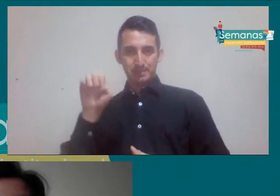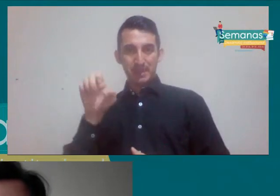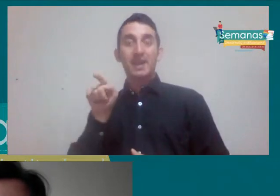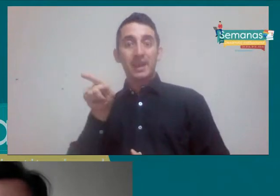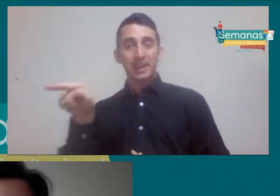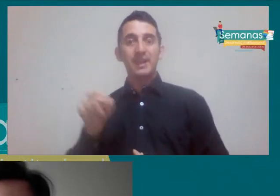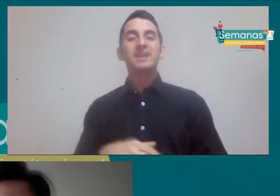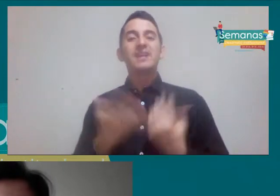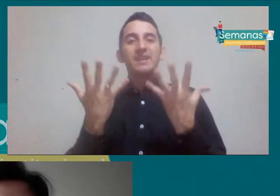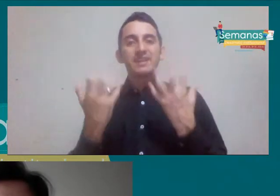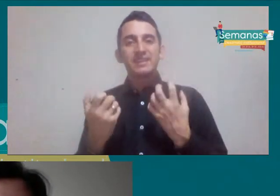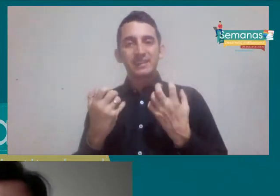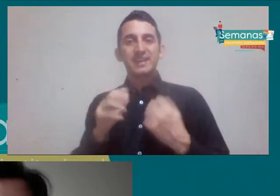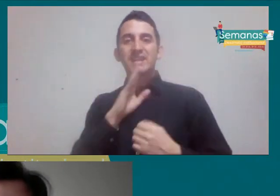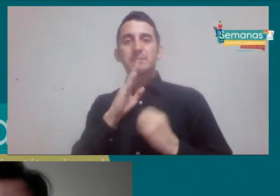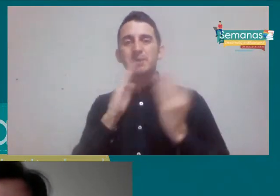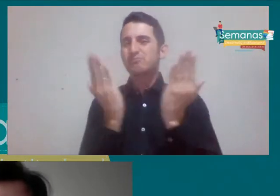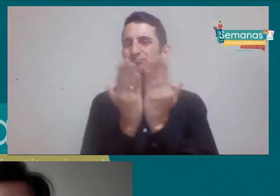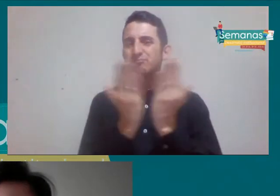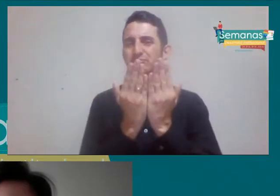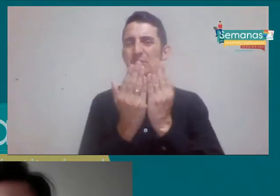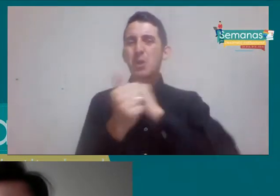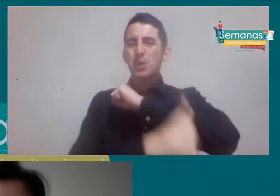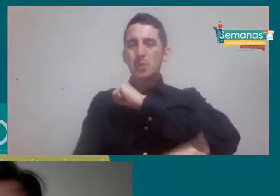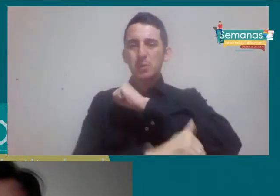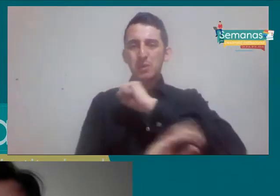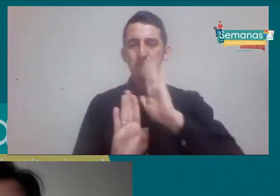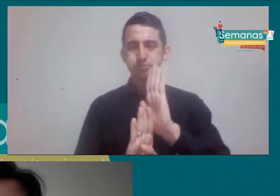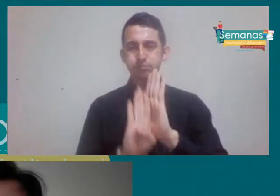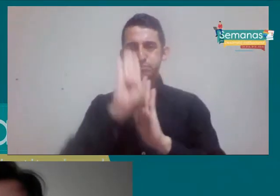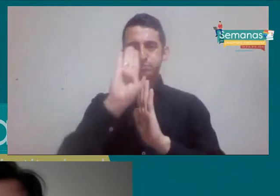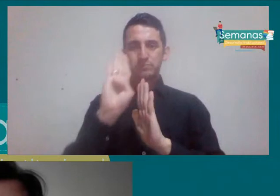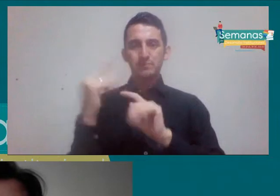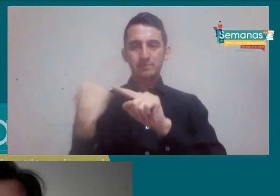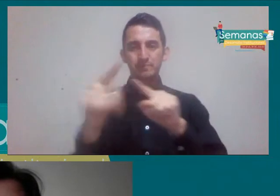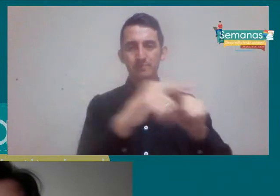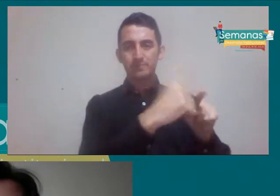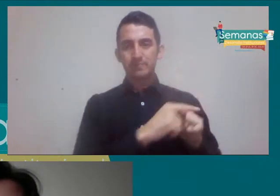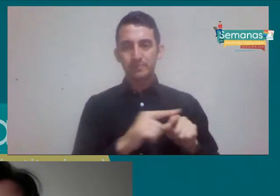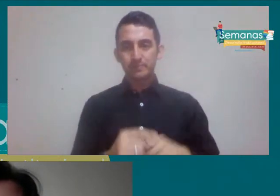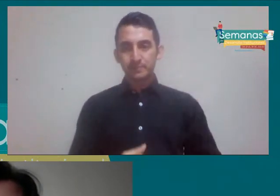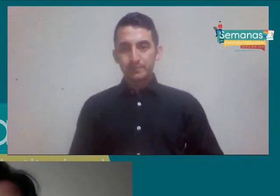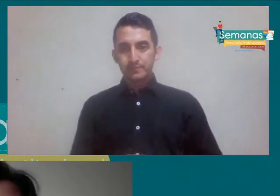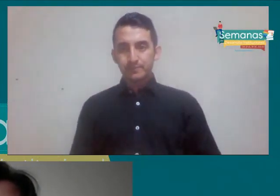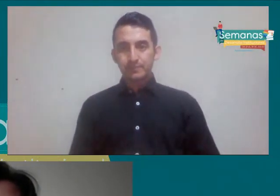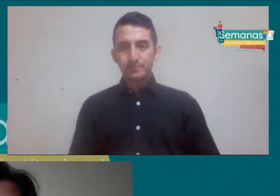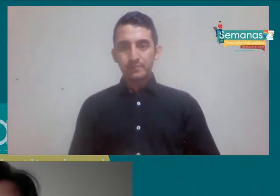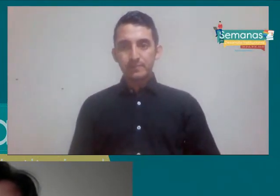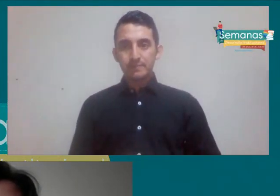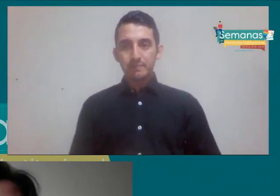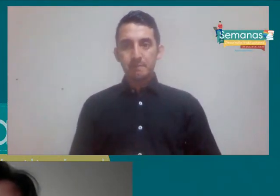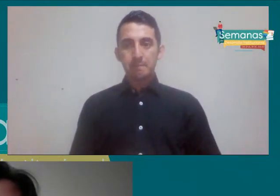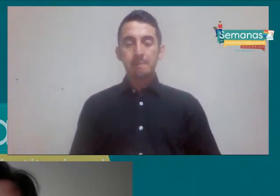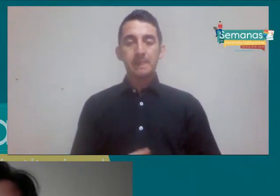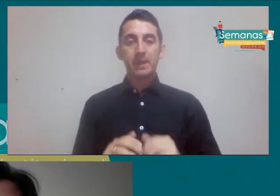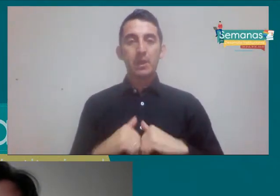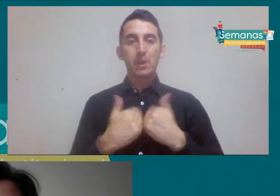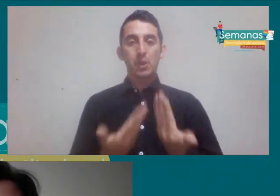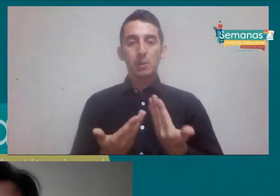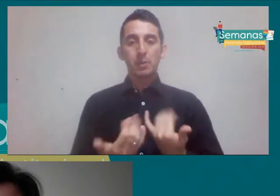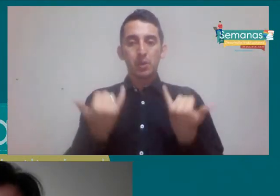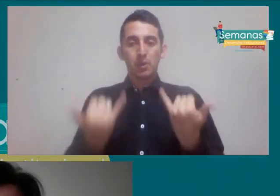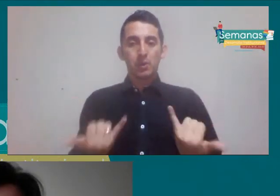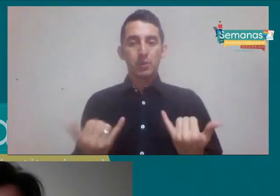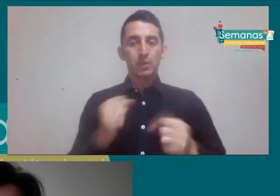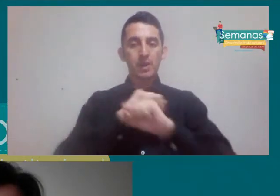de Boyacá adelante en todas sus temáticas. Pero qué buena esa charla de esta mañana, donde daban